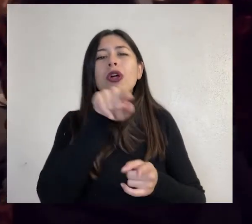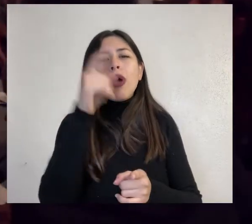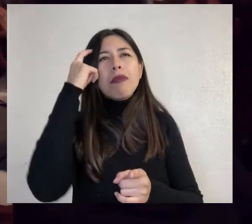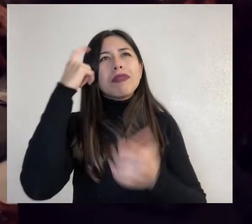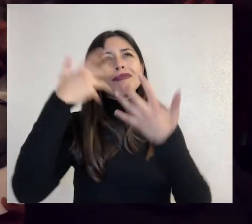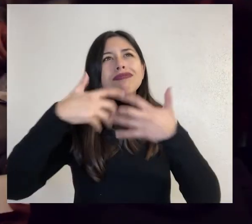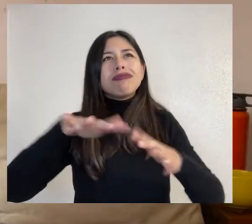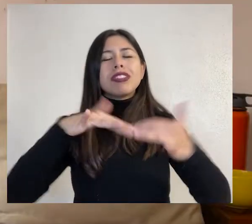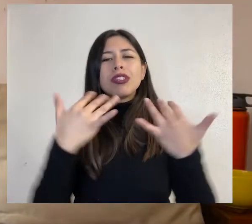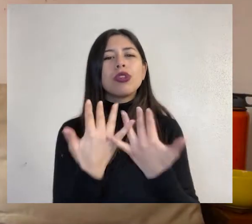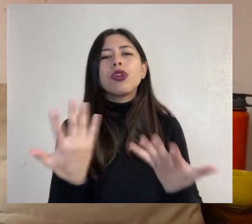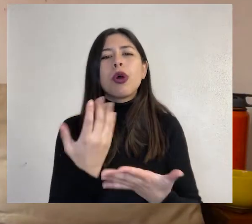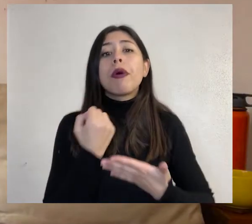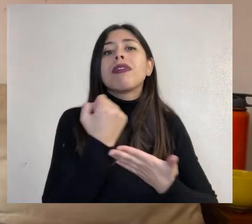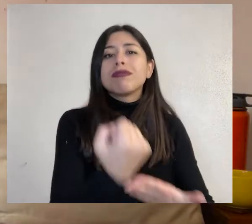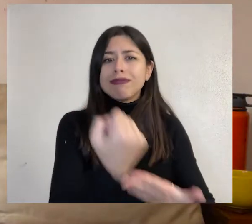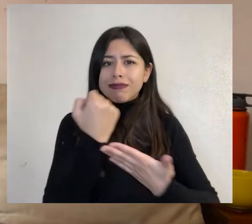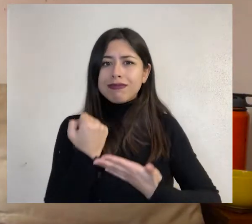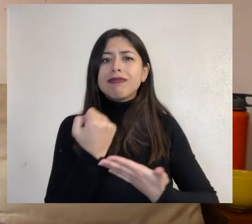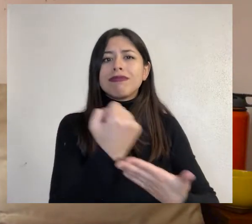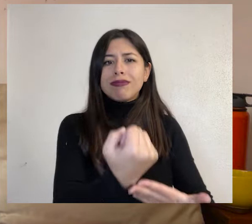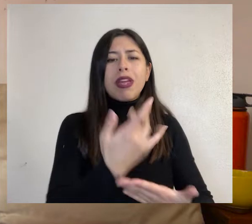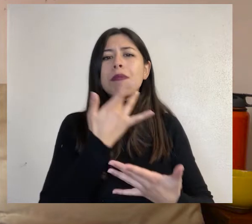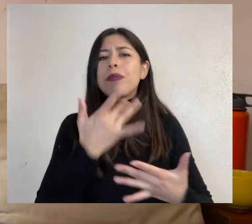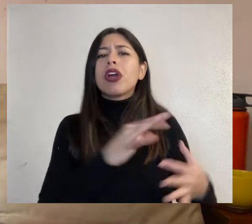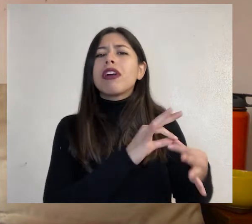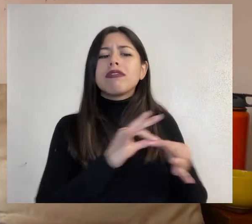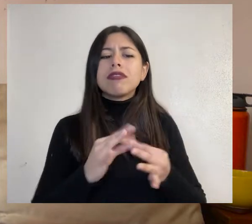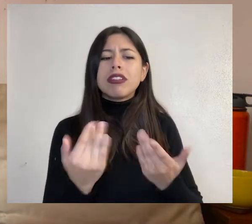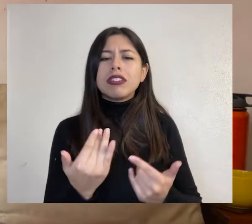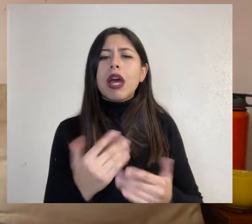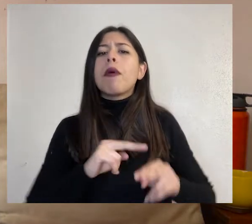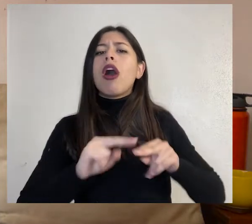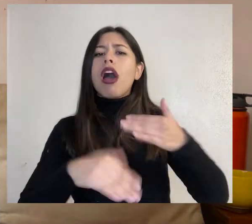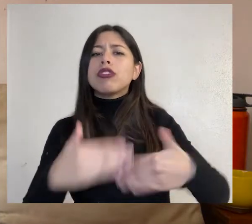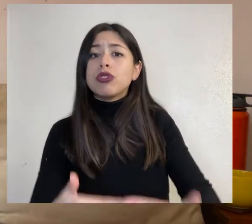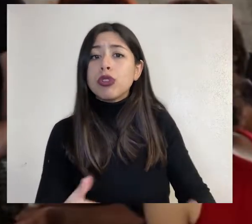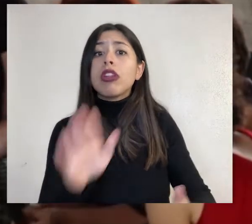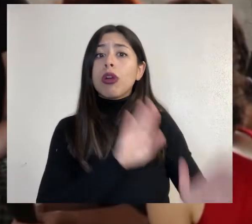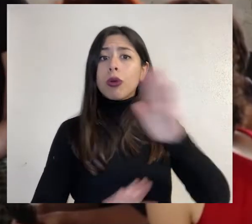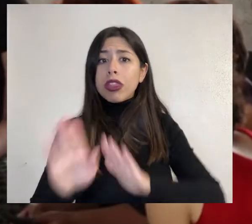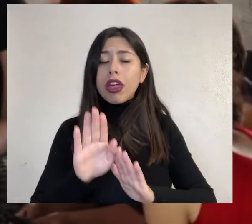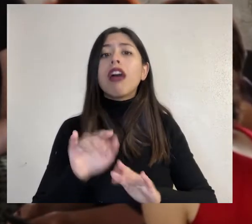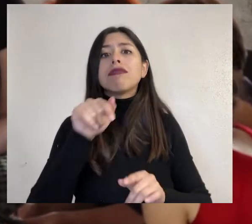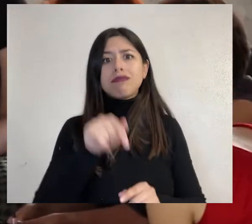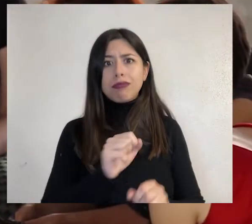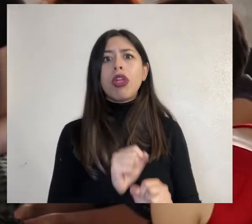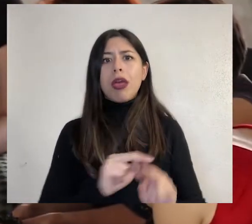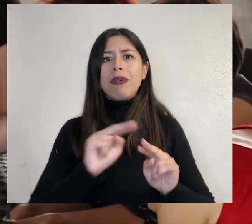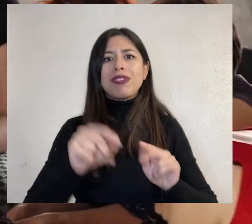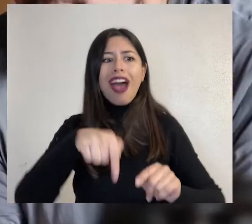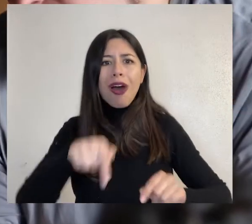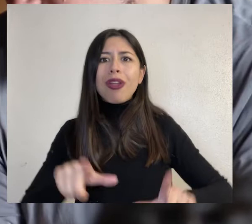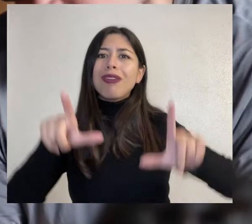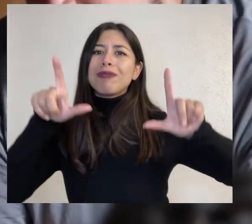estamos viviendo desde la solidaridad, porque nos necesitamos y podemos realizar acciones para cuidarnos. Creemos que es un momento en que